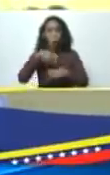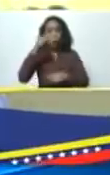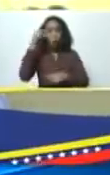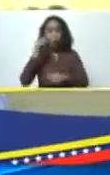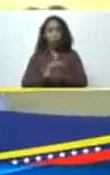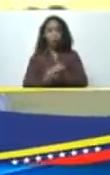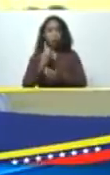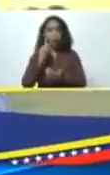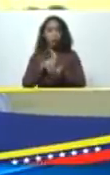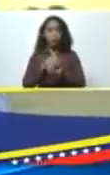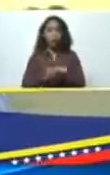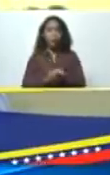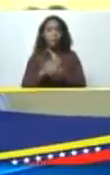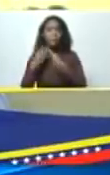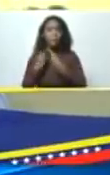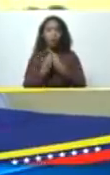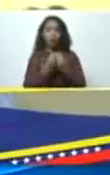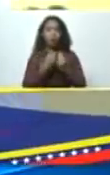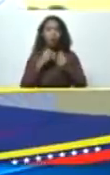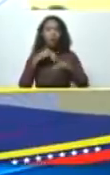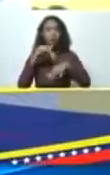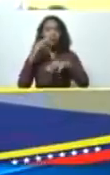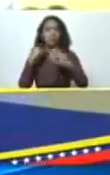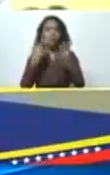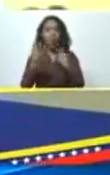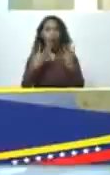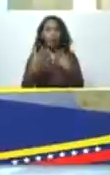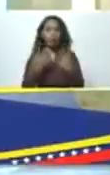acaba de llegar para acompañar esta feria. Bienvenido, hermano.